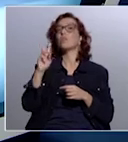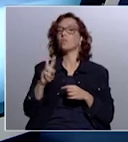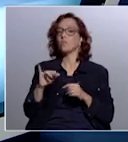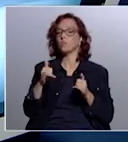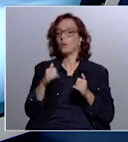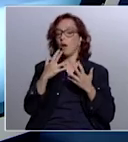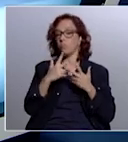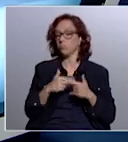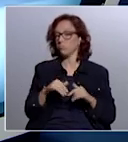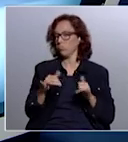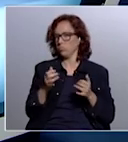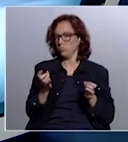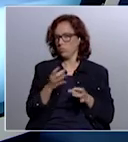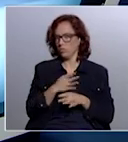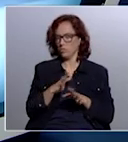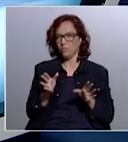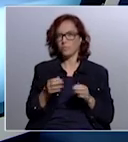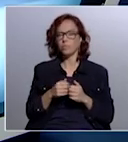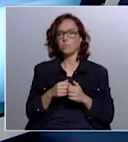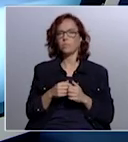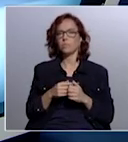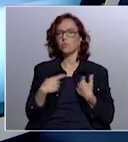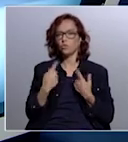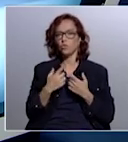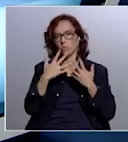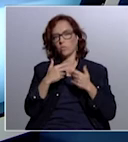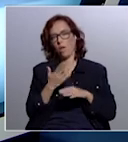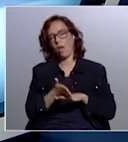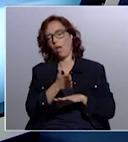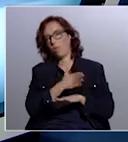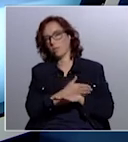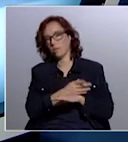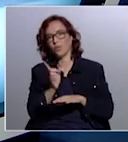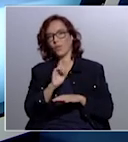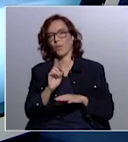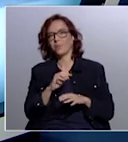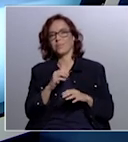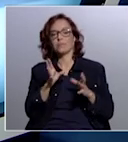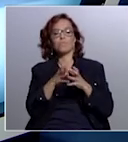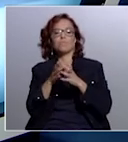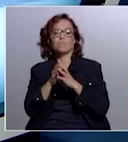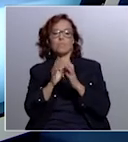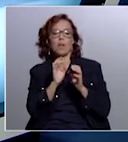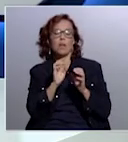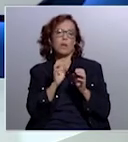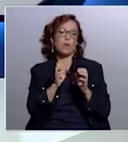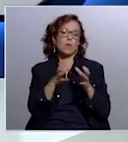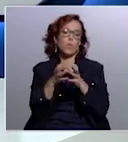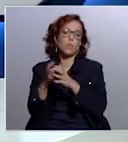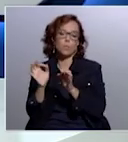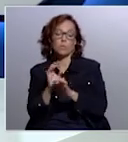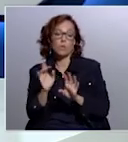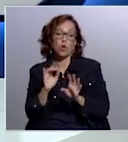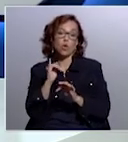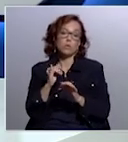programa del programa ya estaba listo estos otros programamos con mucho tiempo de anticipación entonces no es un tema de géneros que tiene que ver con los temas